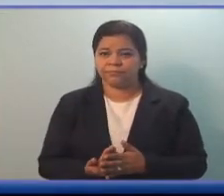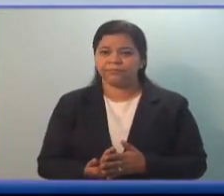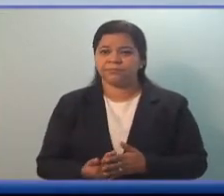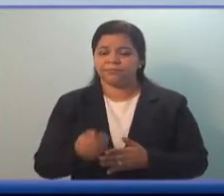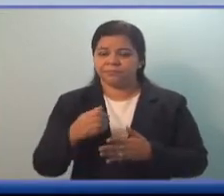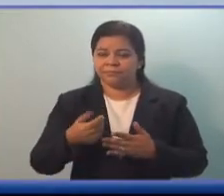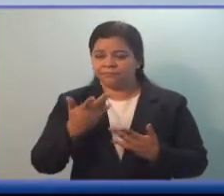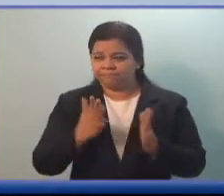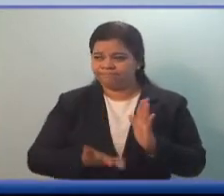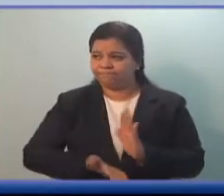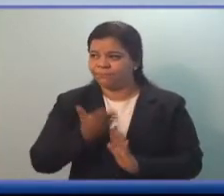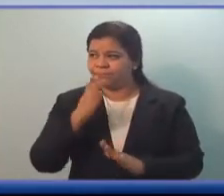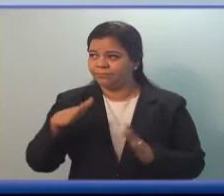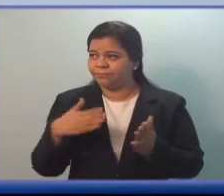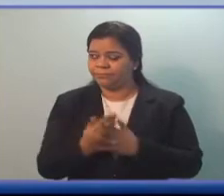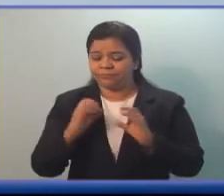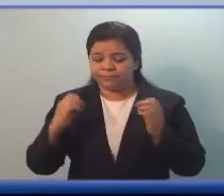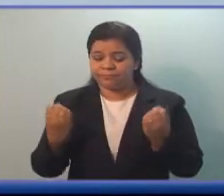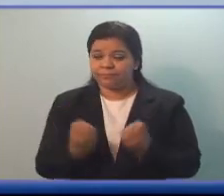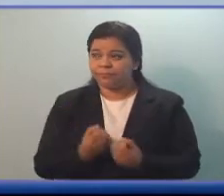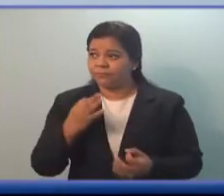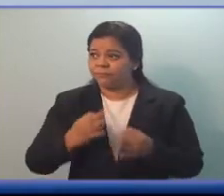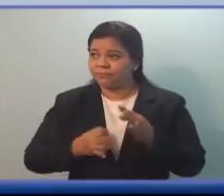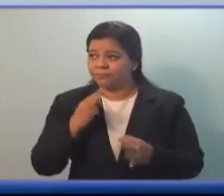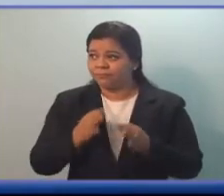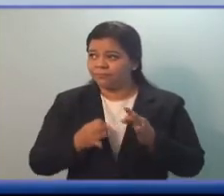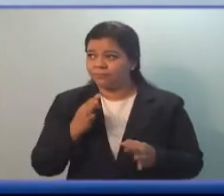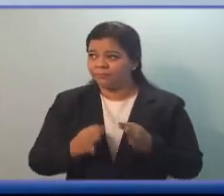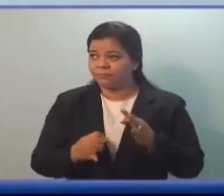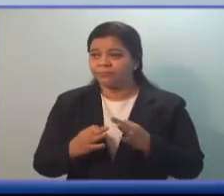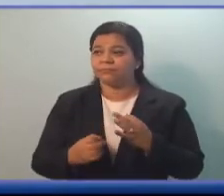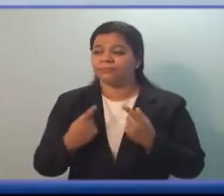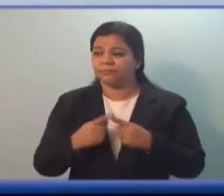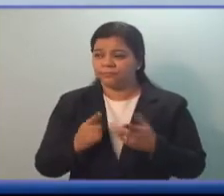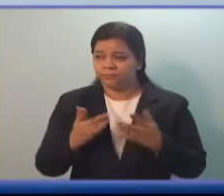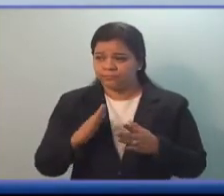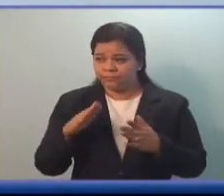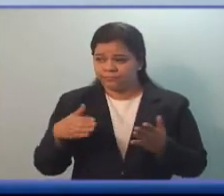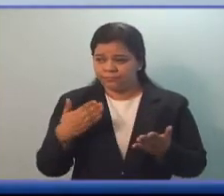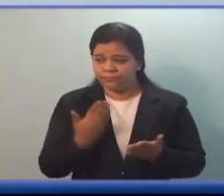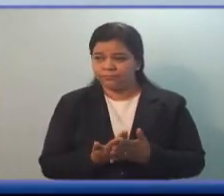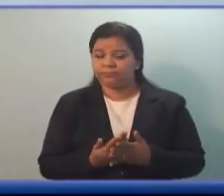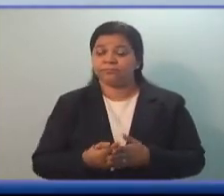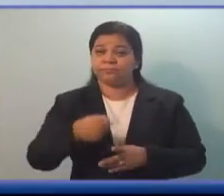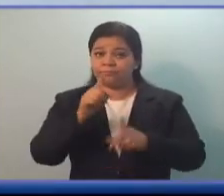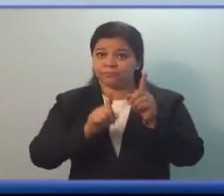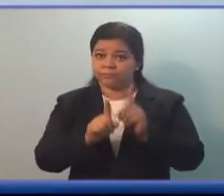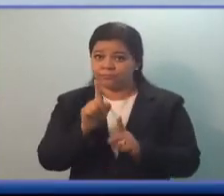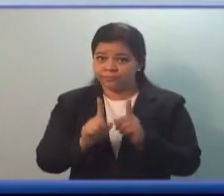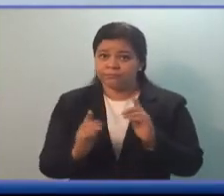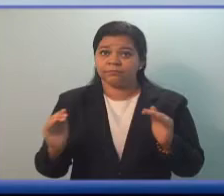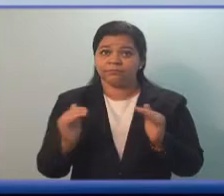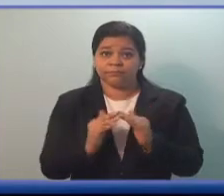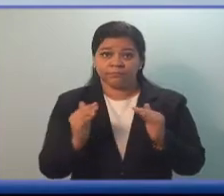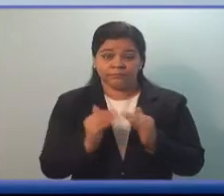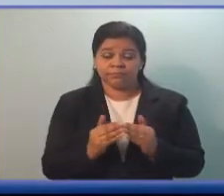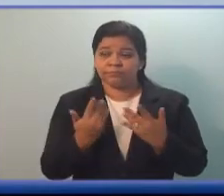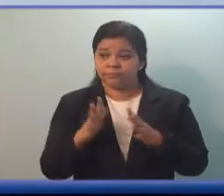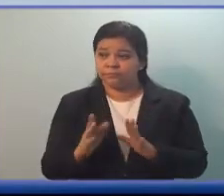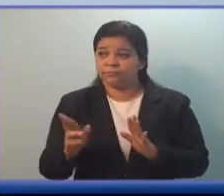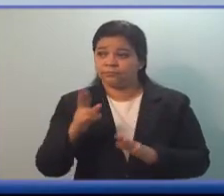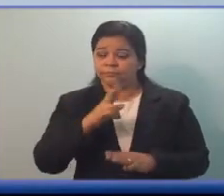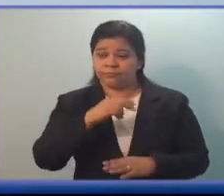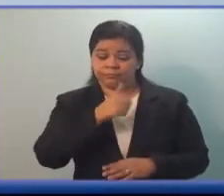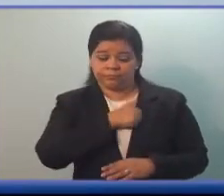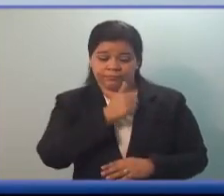Procuraduría nace en el 92, y en el 93 se crea la primera delegación en Santa Ana. Yo fui delegado con el